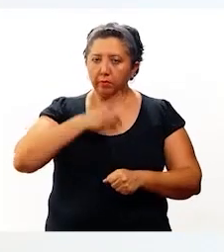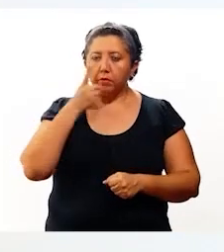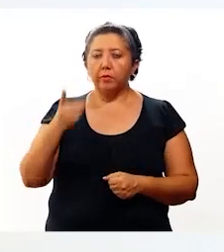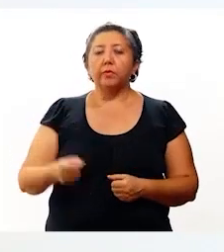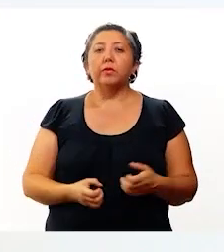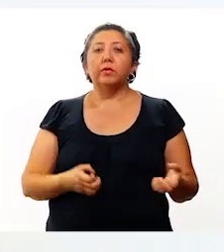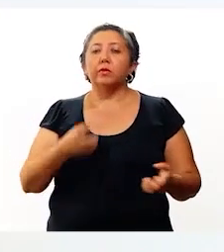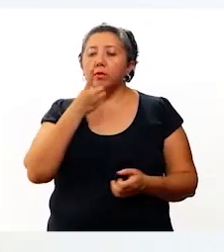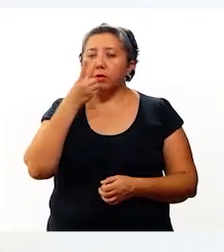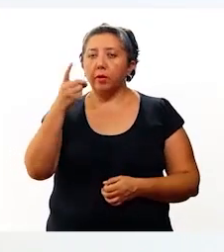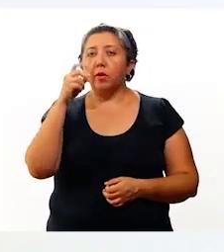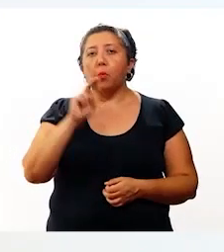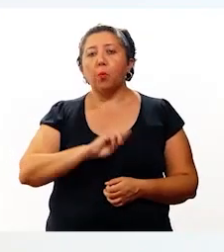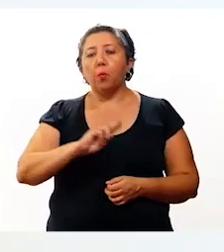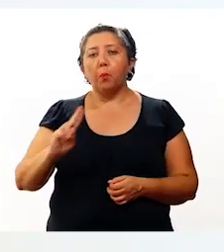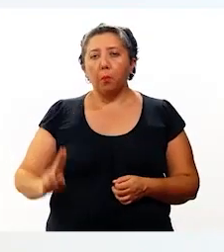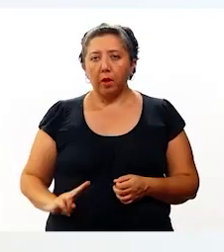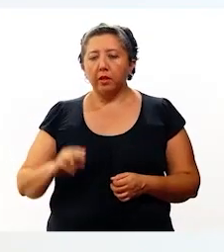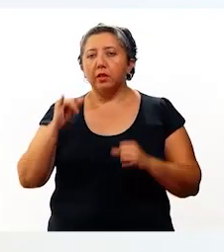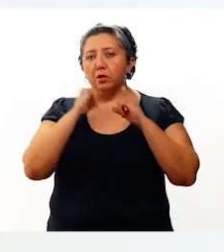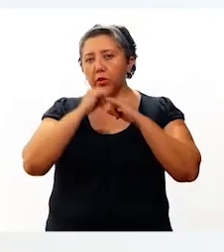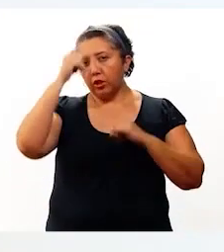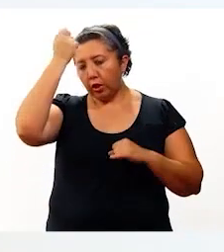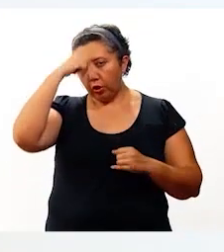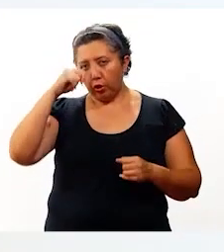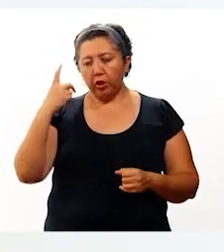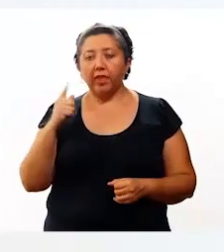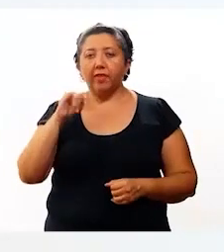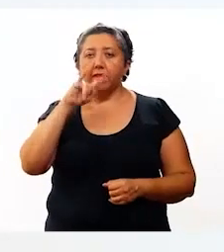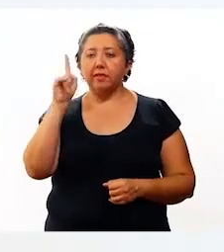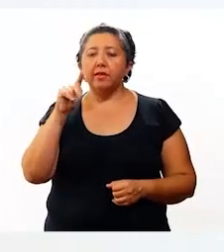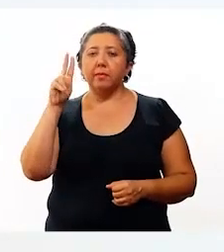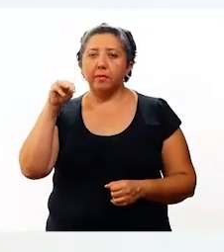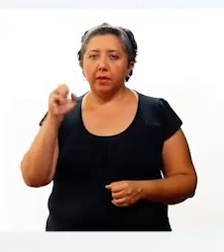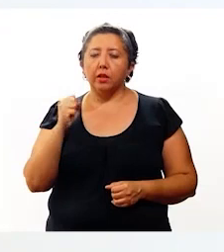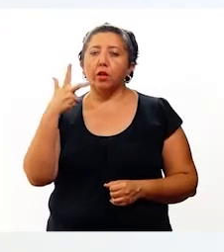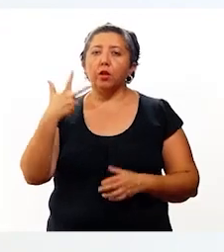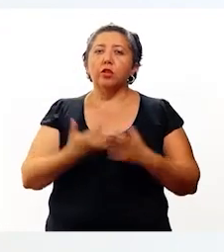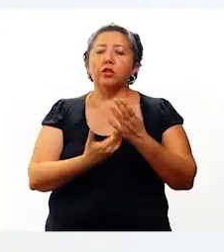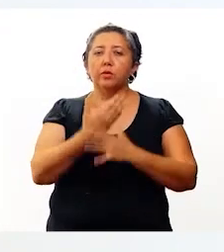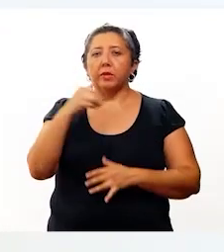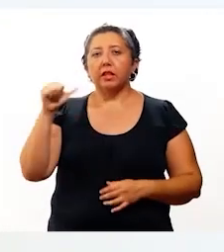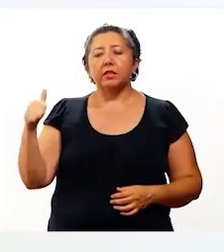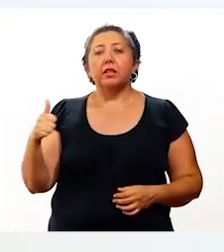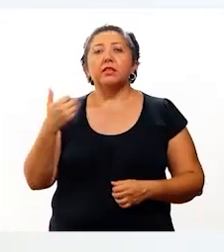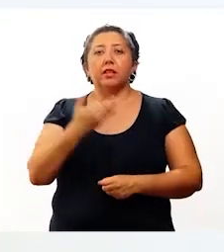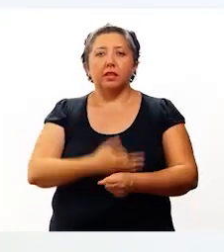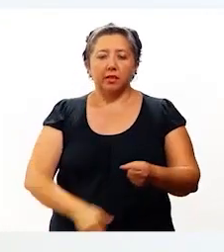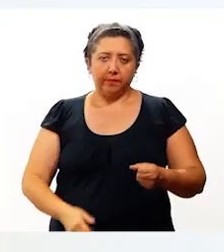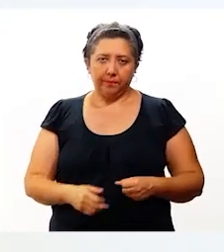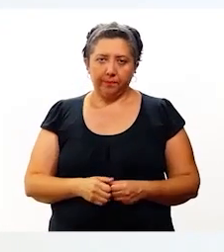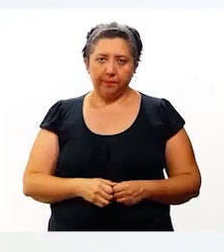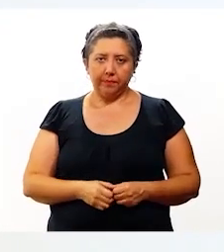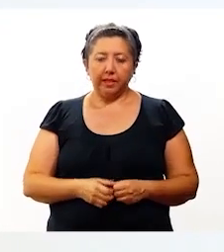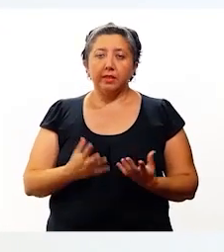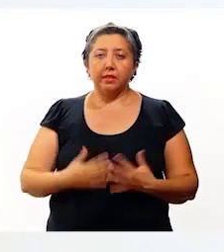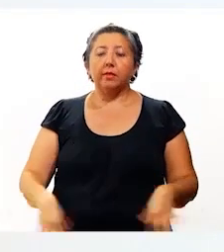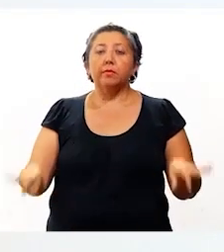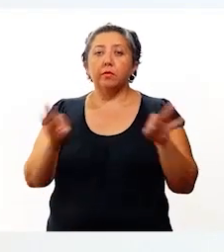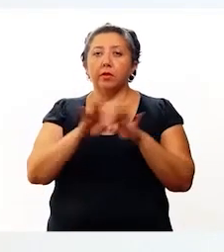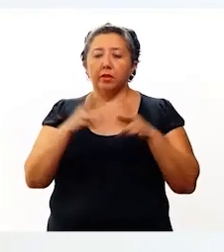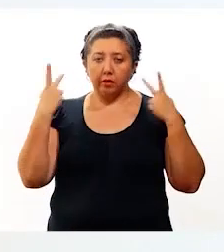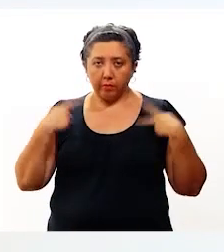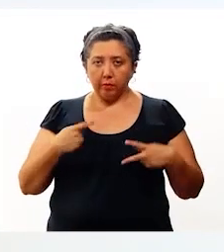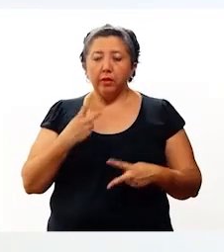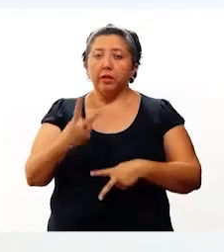Gimnasio Polifuncional de Umán y en el Instituto Tecnológico de Tizimín, de 8 de la mañana a 6 de la tarde. Es indispensable que